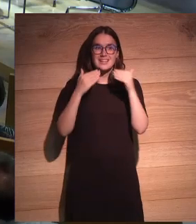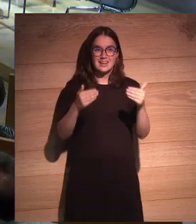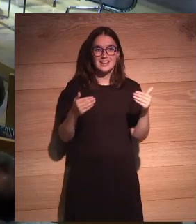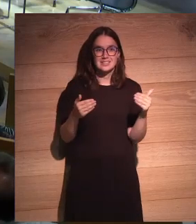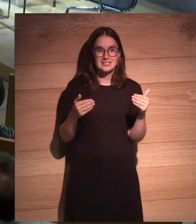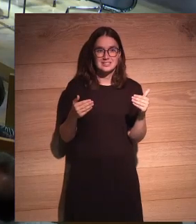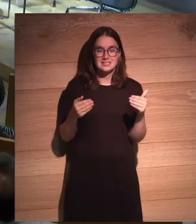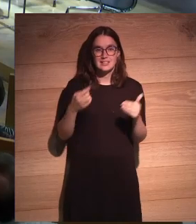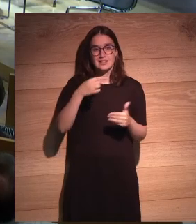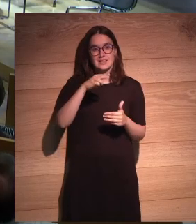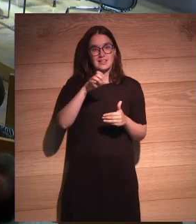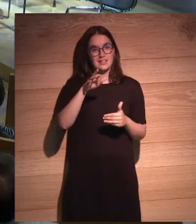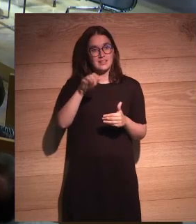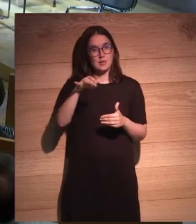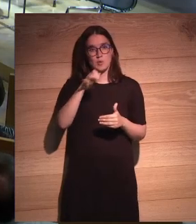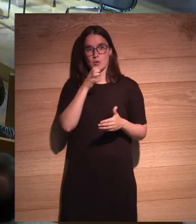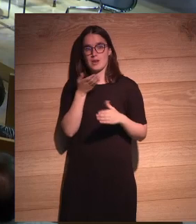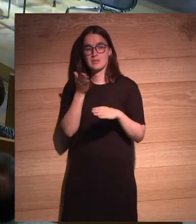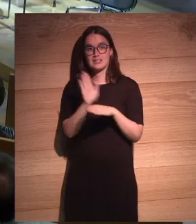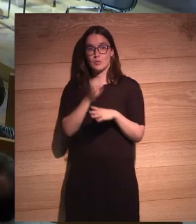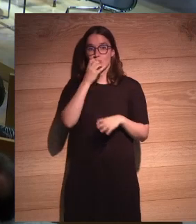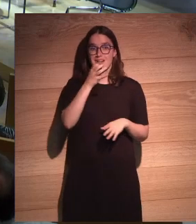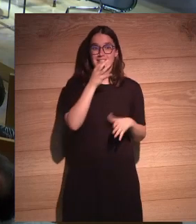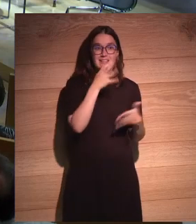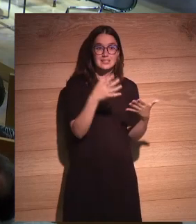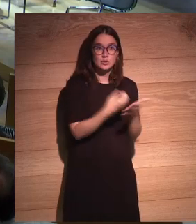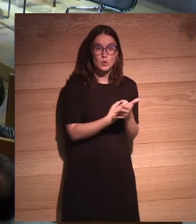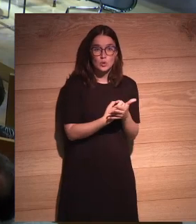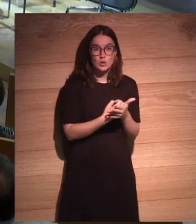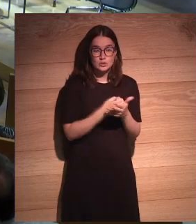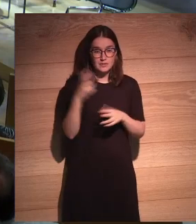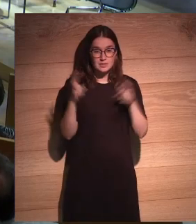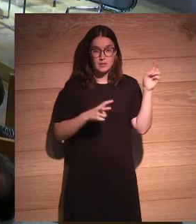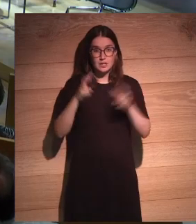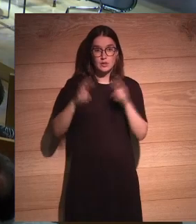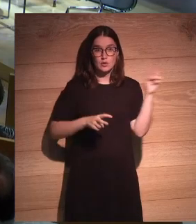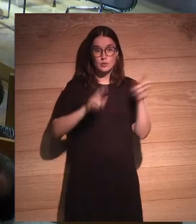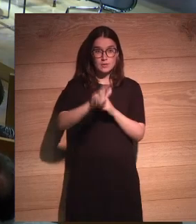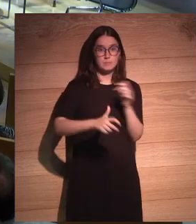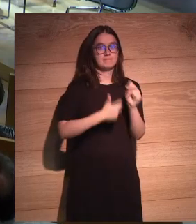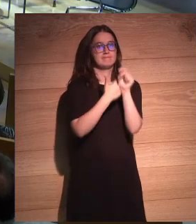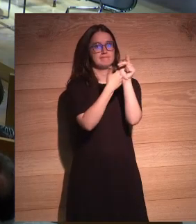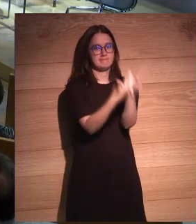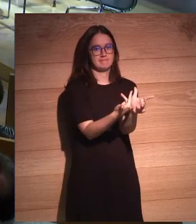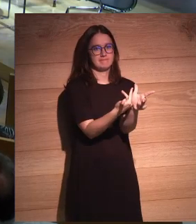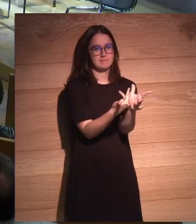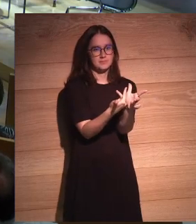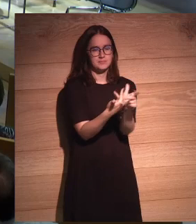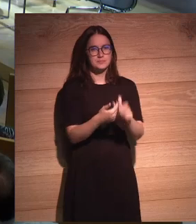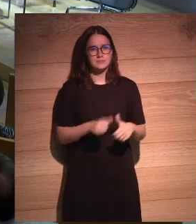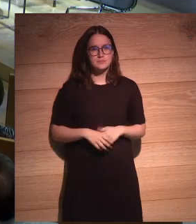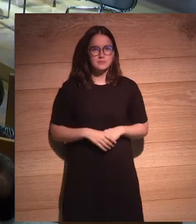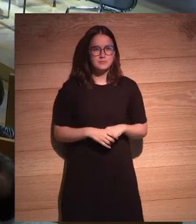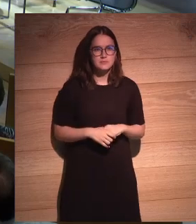Gracias, Guillermo, por la presentación. Buenas tardes a todos los que estáis aquí en el espacio y los que nos están siguiendo por